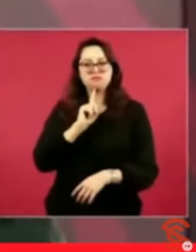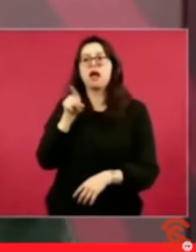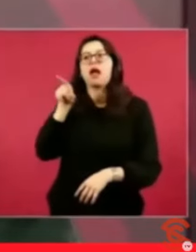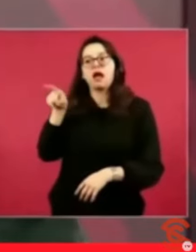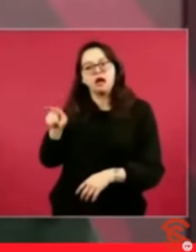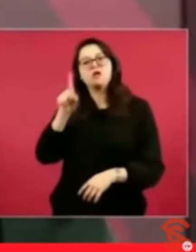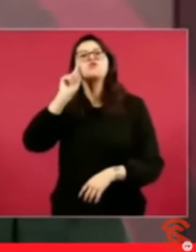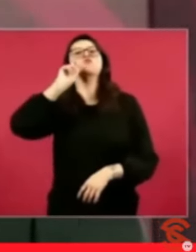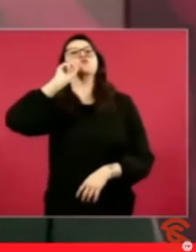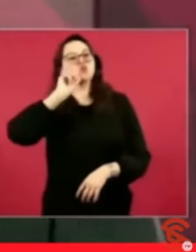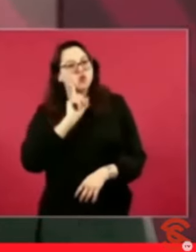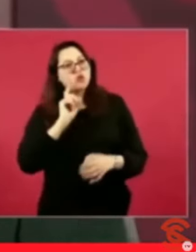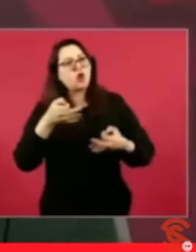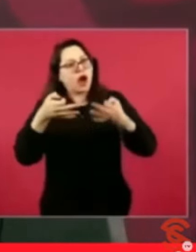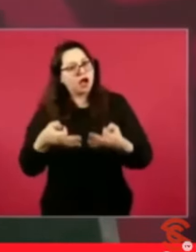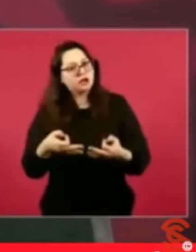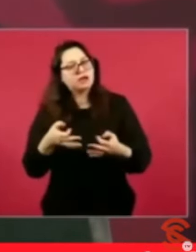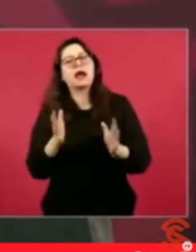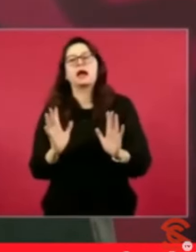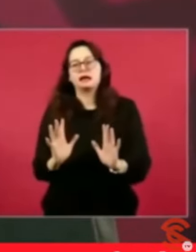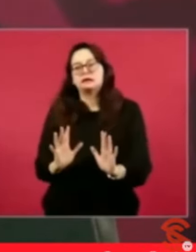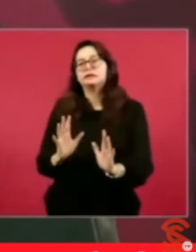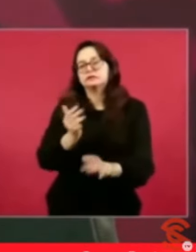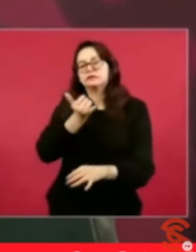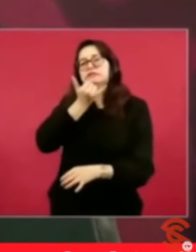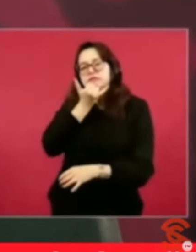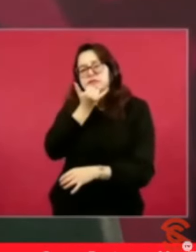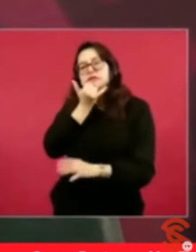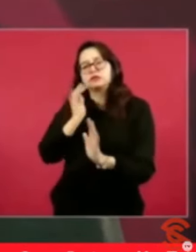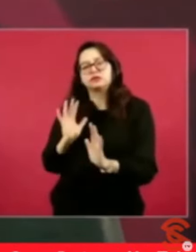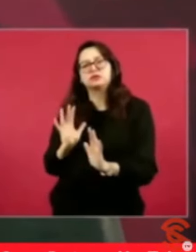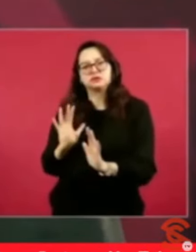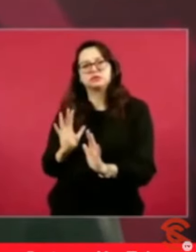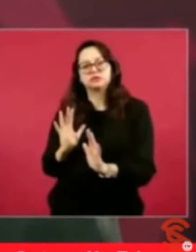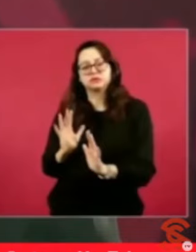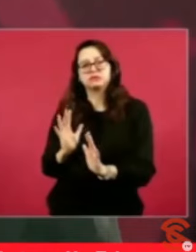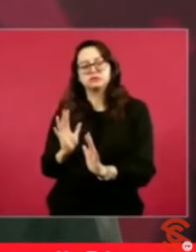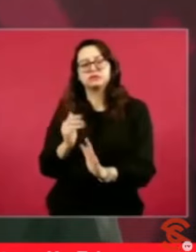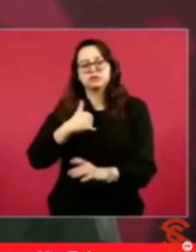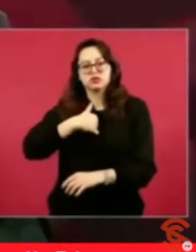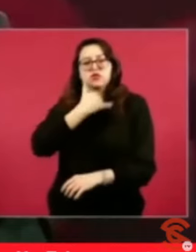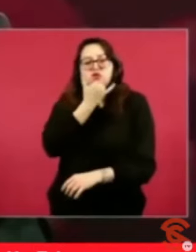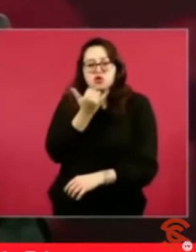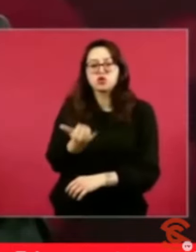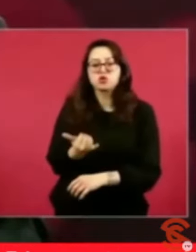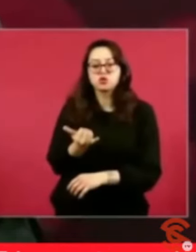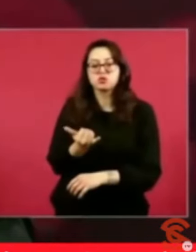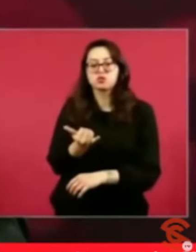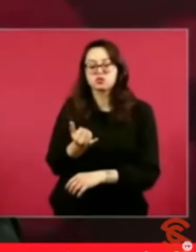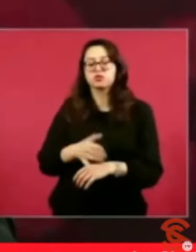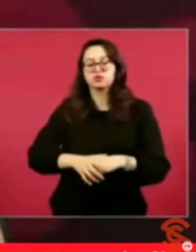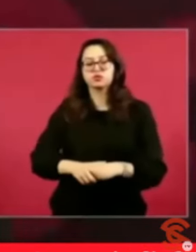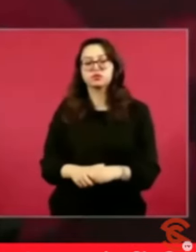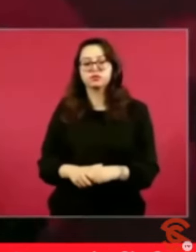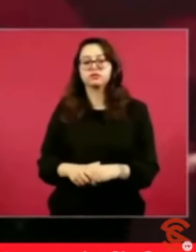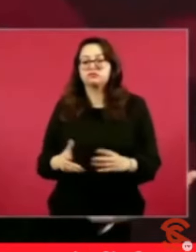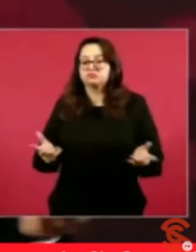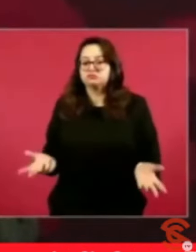la gente debe de asumirse cualquier persona